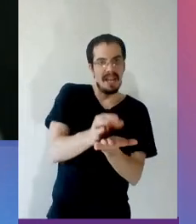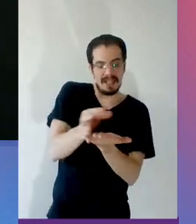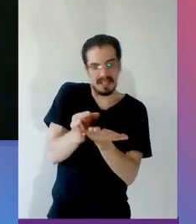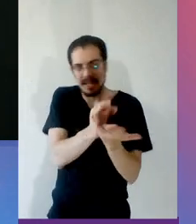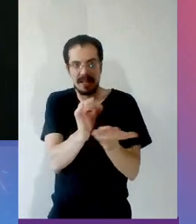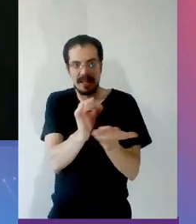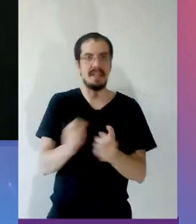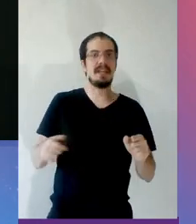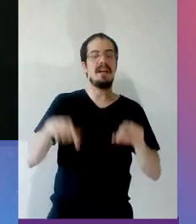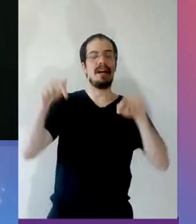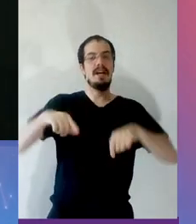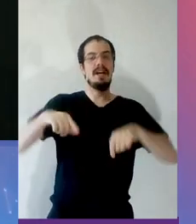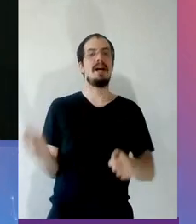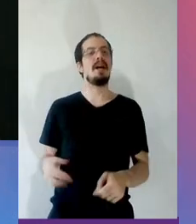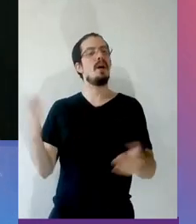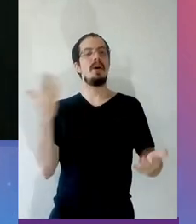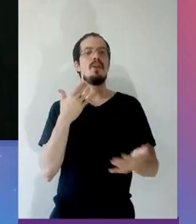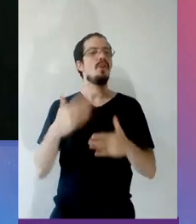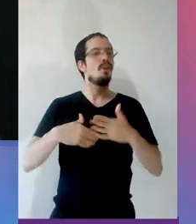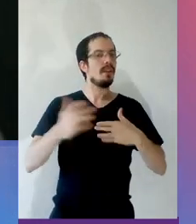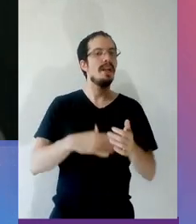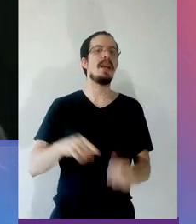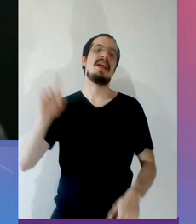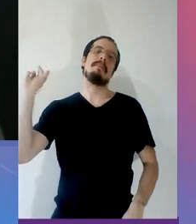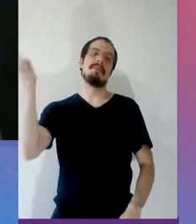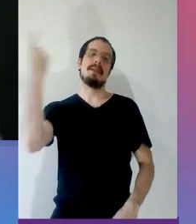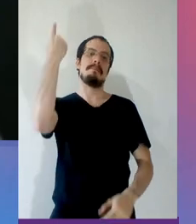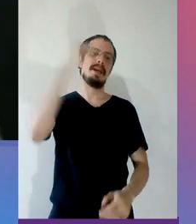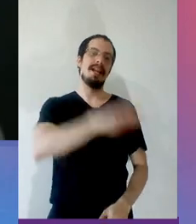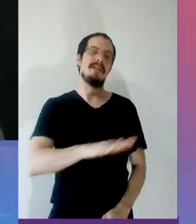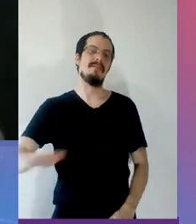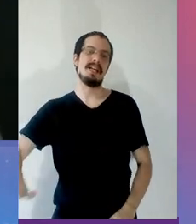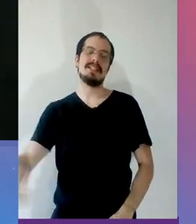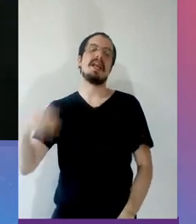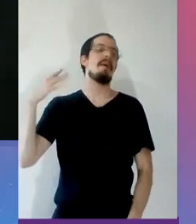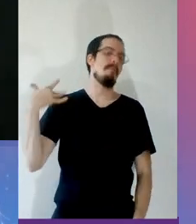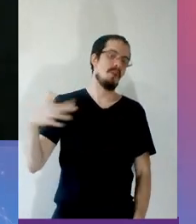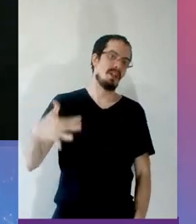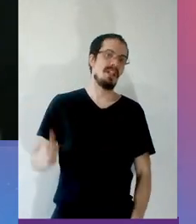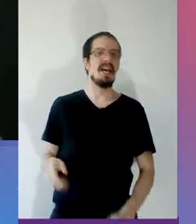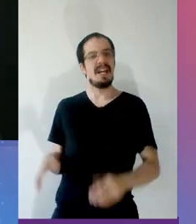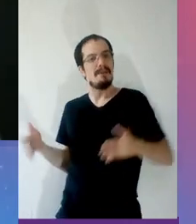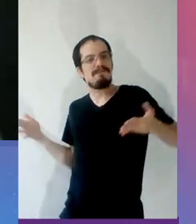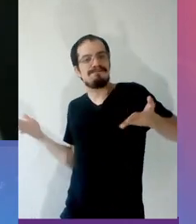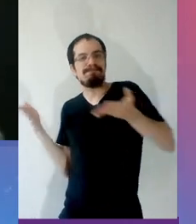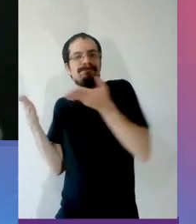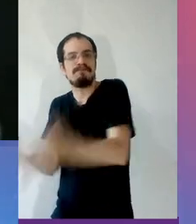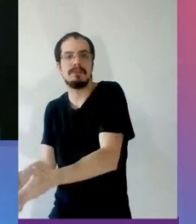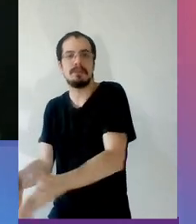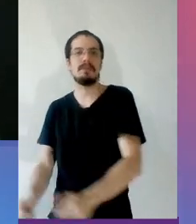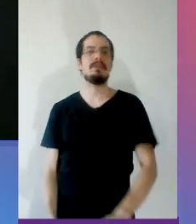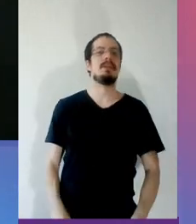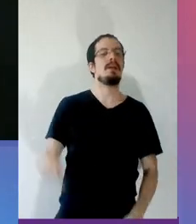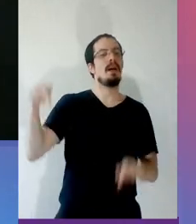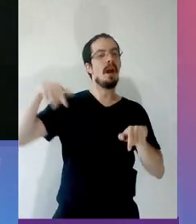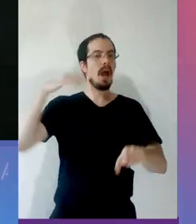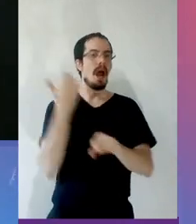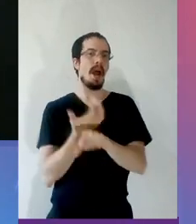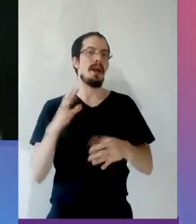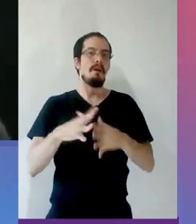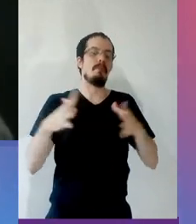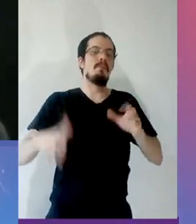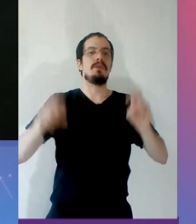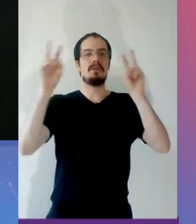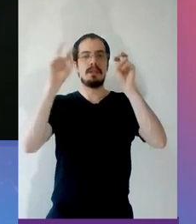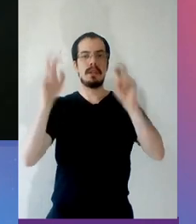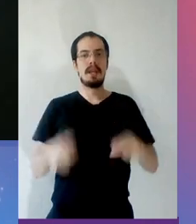en la primera infancia. Entonces, creo que hay muchos elementos que tienen que servir y nosotros,